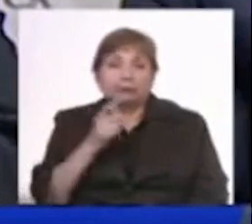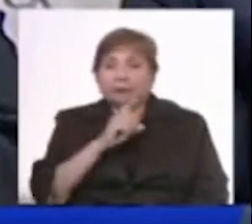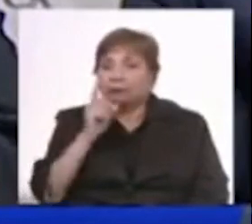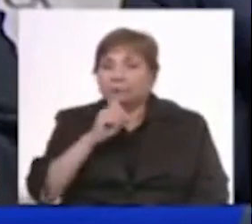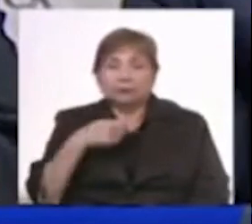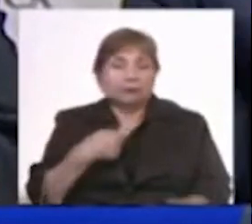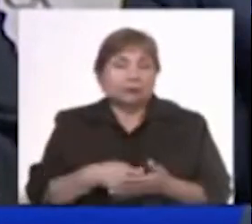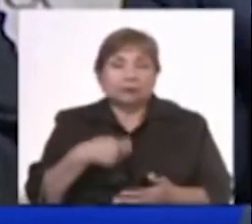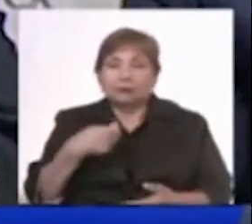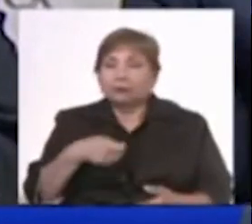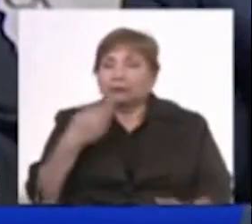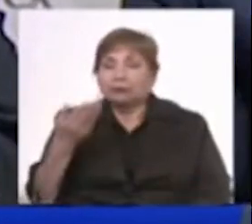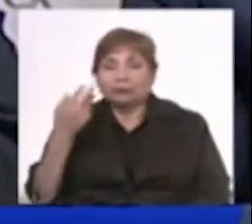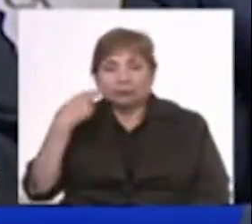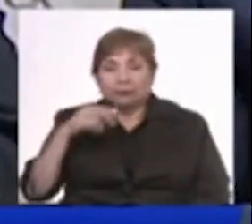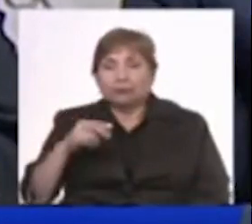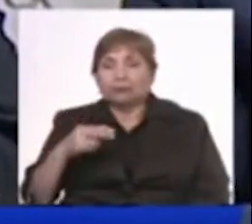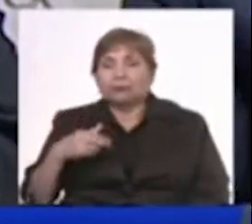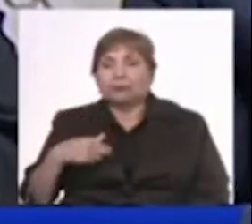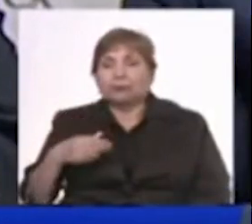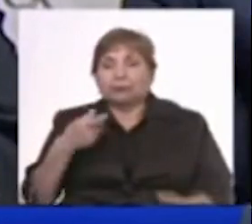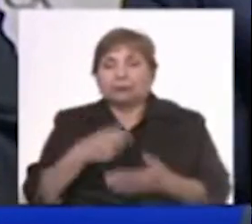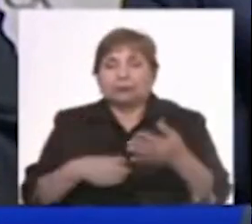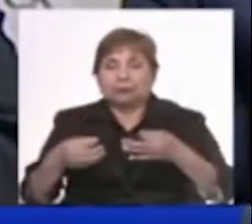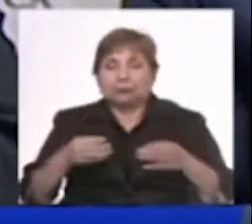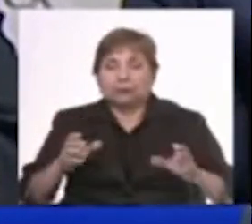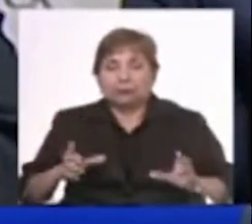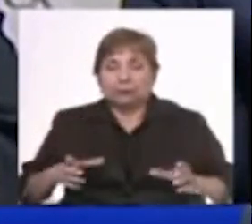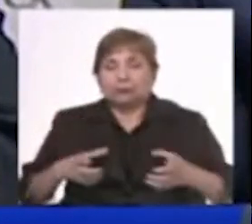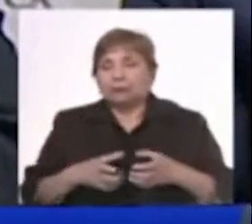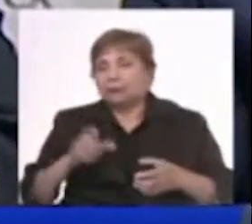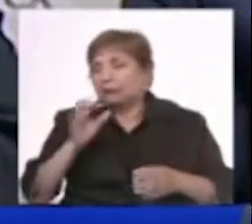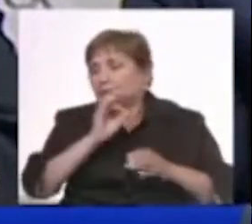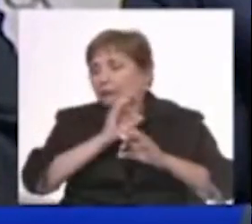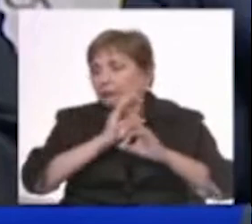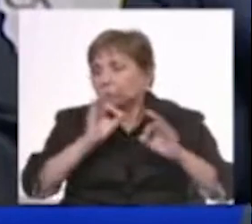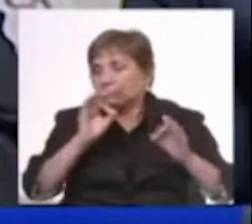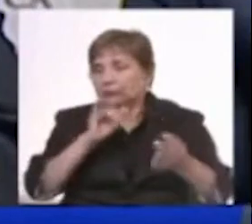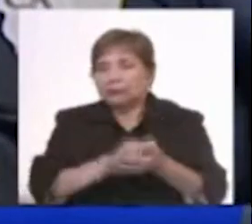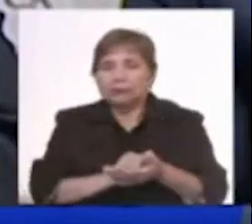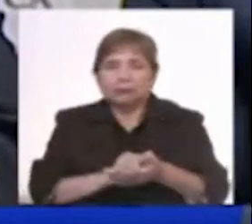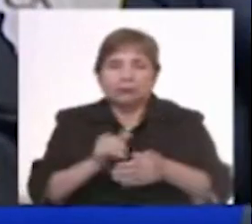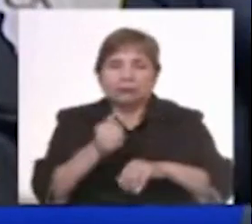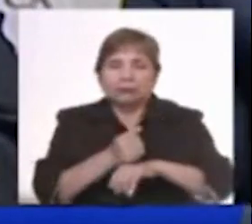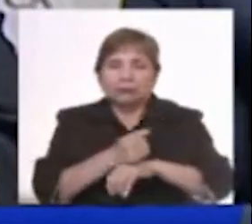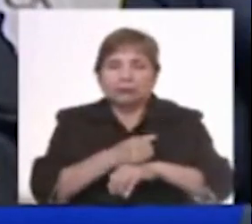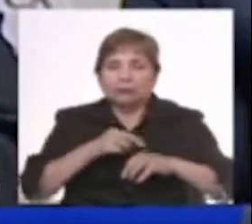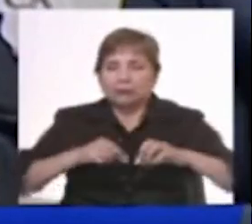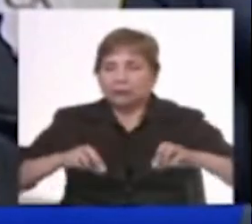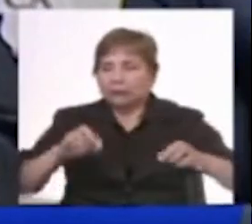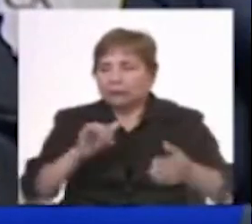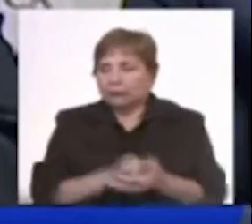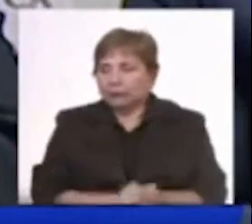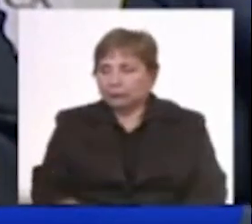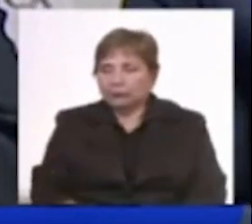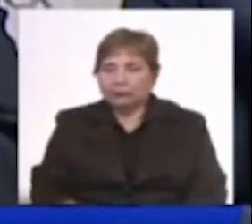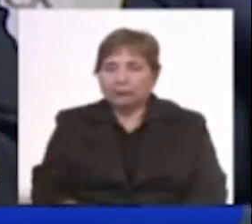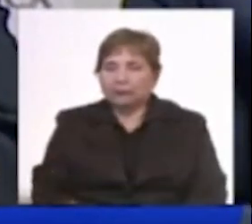ser cubierto por el presupuesto del Congreso, ni siquiera en las sesiones parlamentarias.